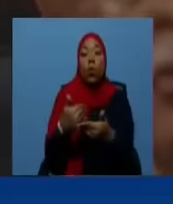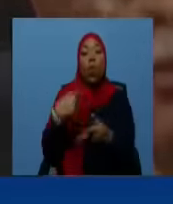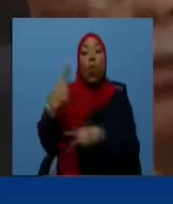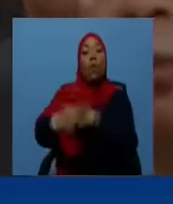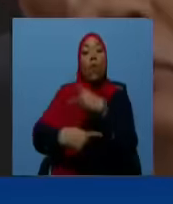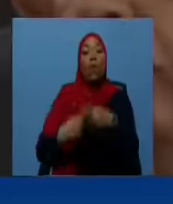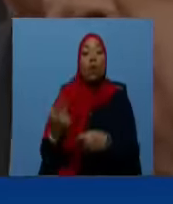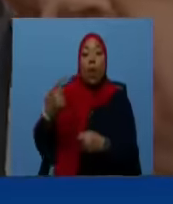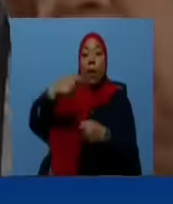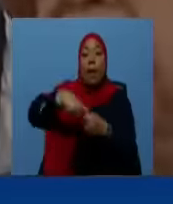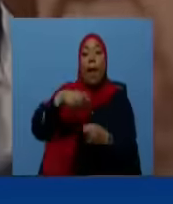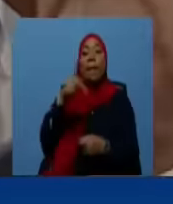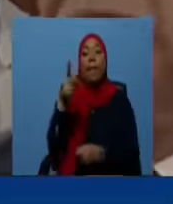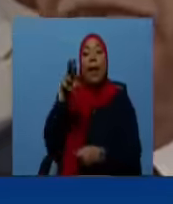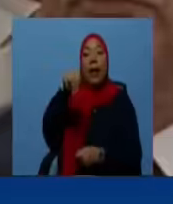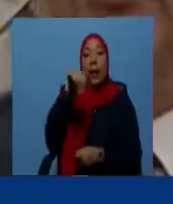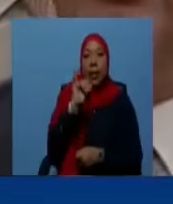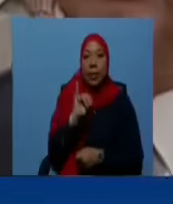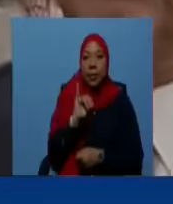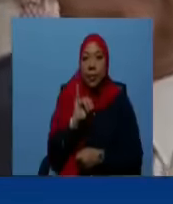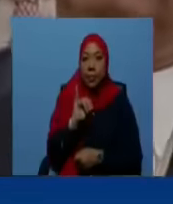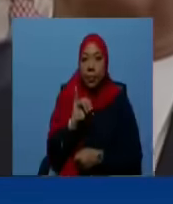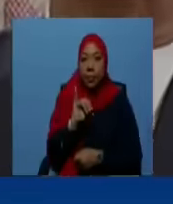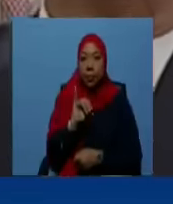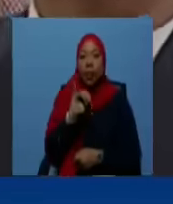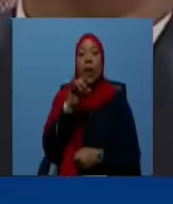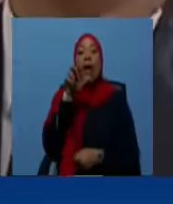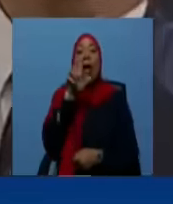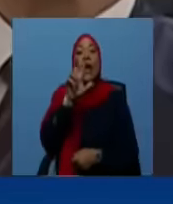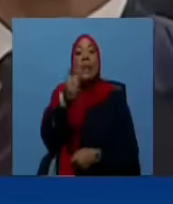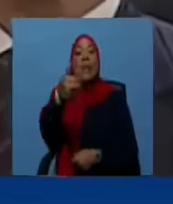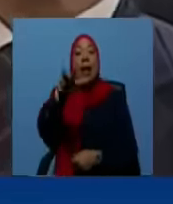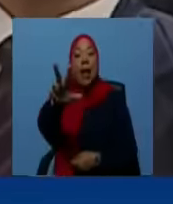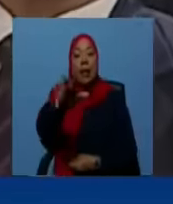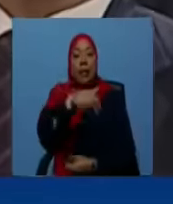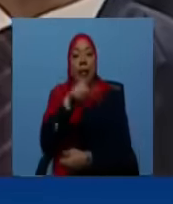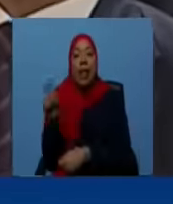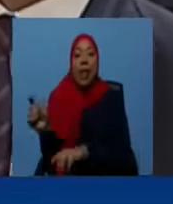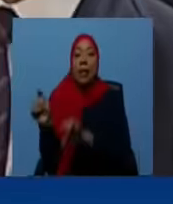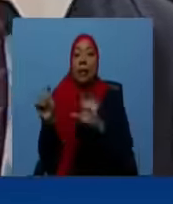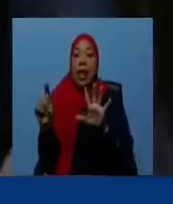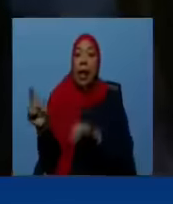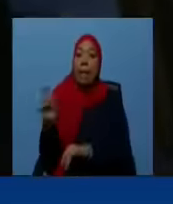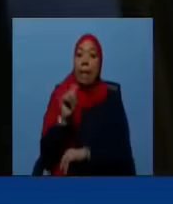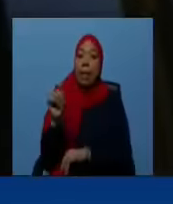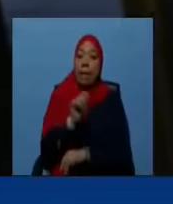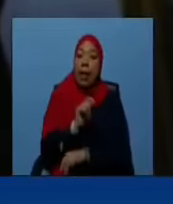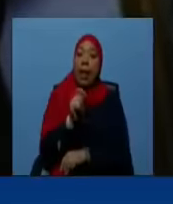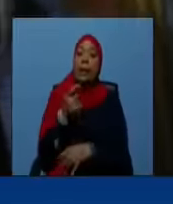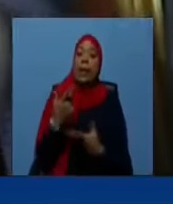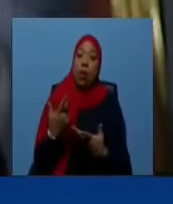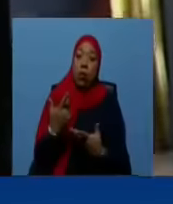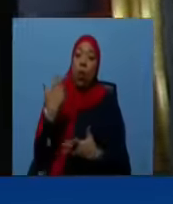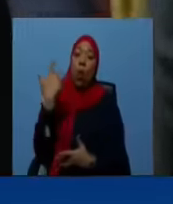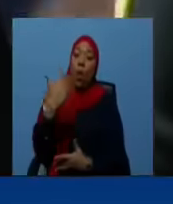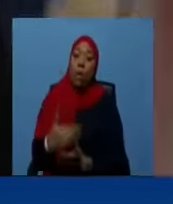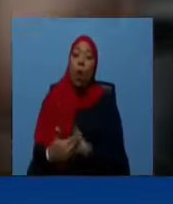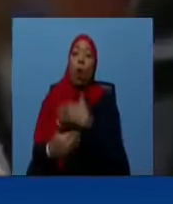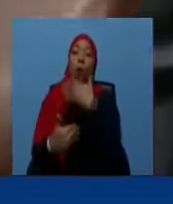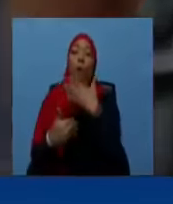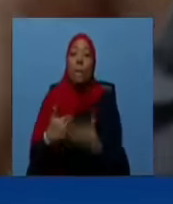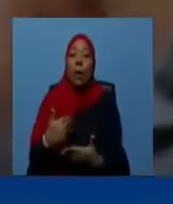Producto Interno Bruto, que ha llegado a 13 trimestres. Hemos llegado a 13 trimestres de crecimiento